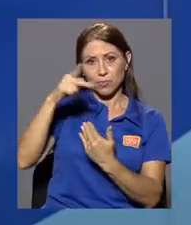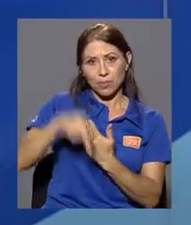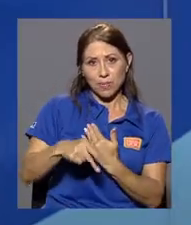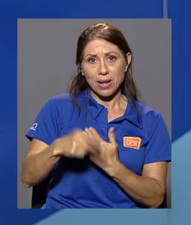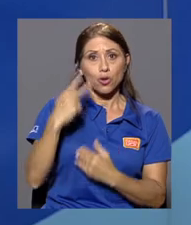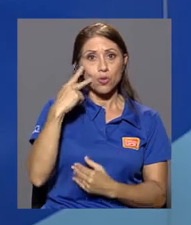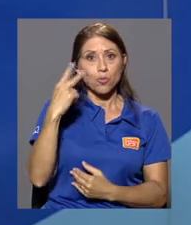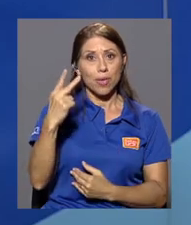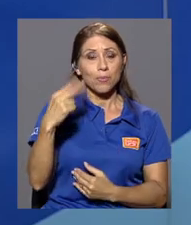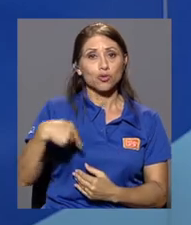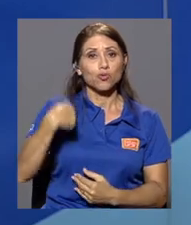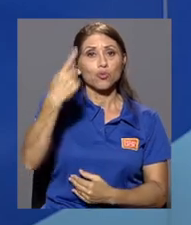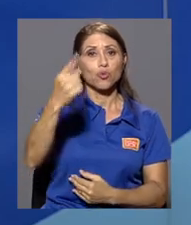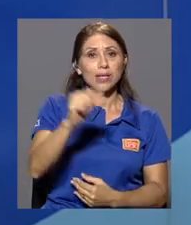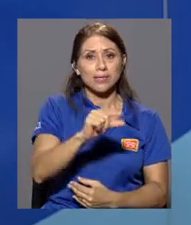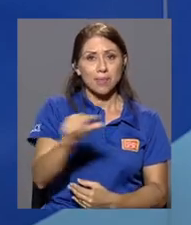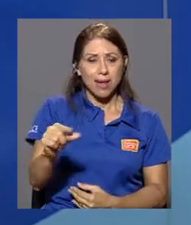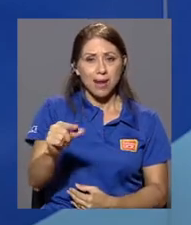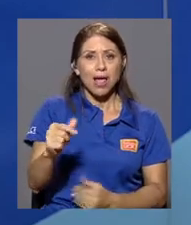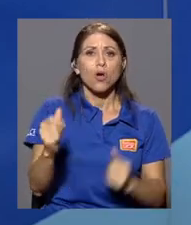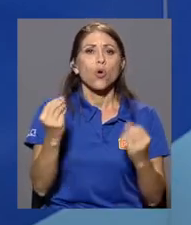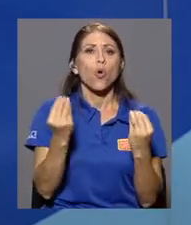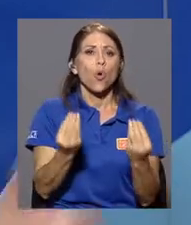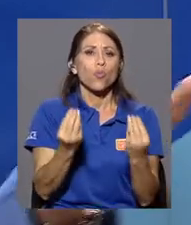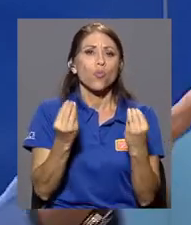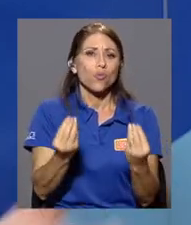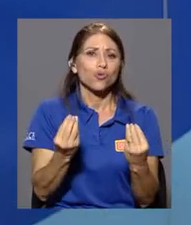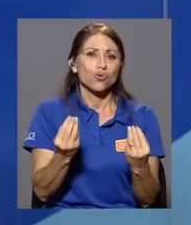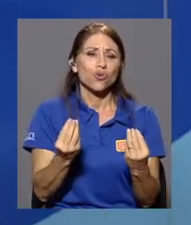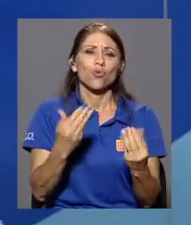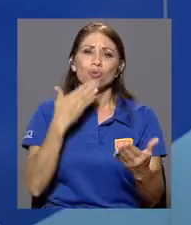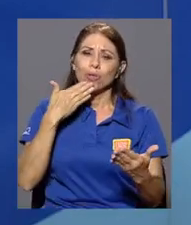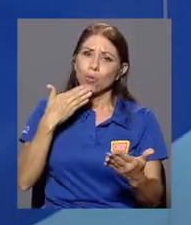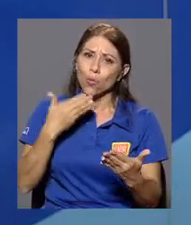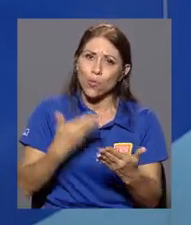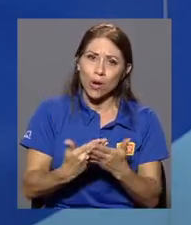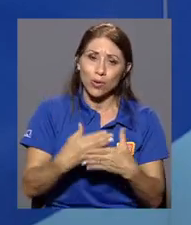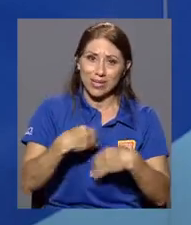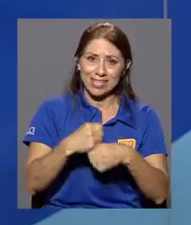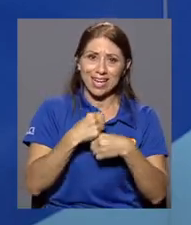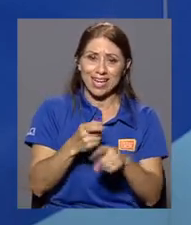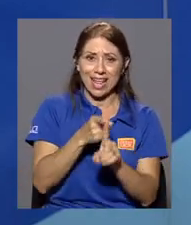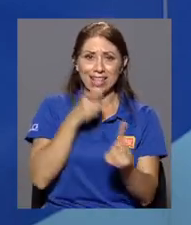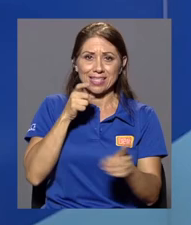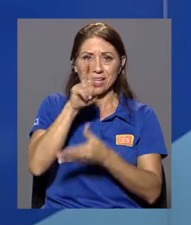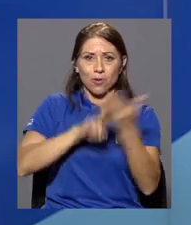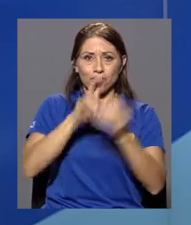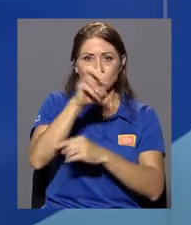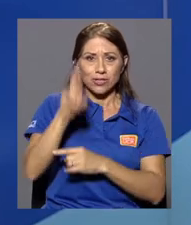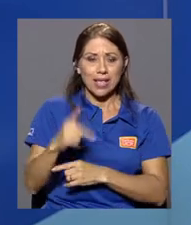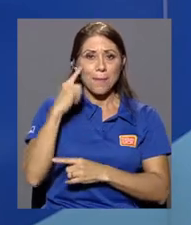Nos vemos a la vuelta de una semana con mucho, como les digo siempre, de lo bueno que se genera desde la Universidad de